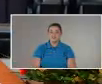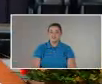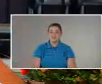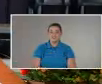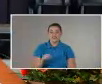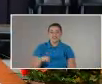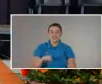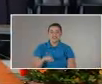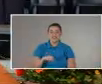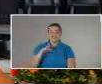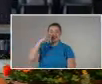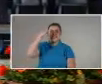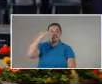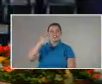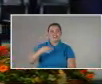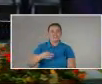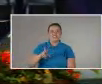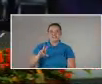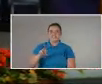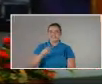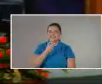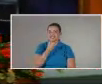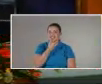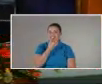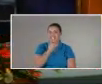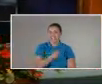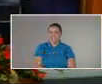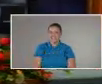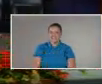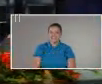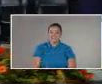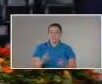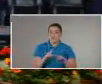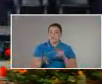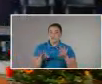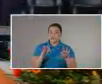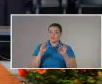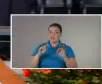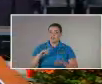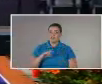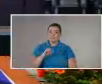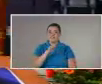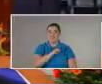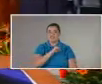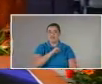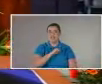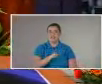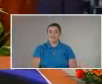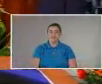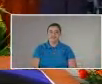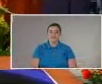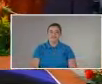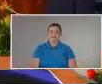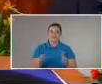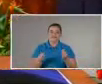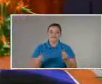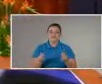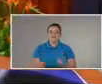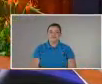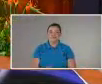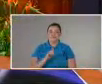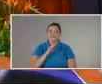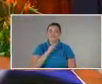Ahorita le aseguro que no, pues hay que sonreír, ¿no? Ahorita. Pero algunos somos demasiado serios, hermano, y el gozo del Señor es nuestra